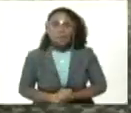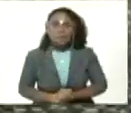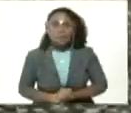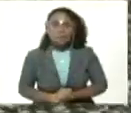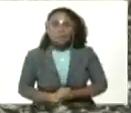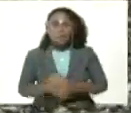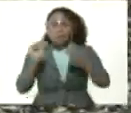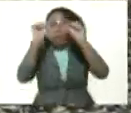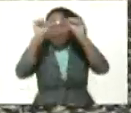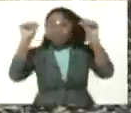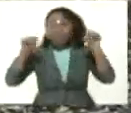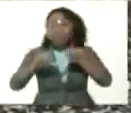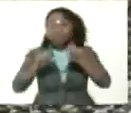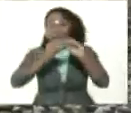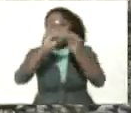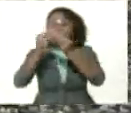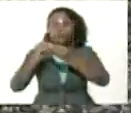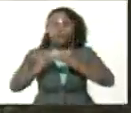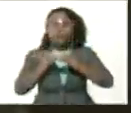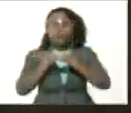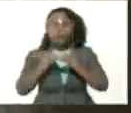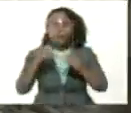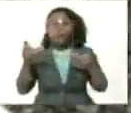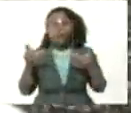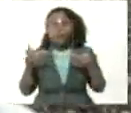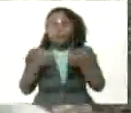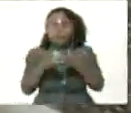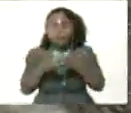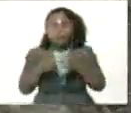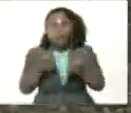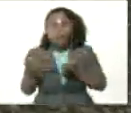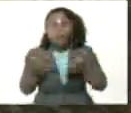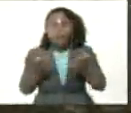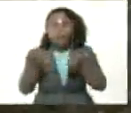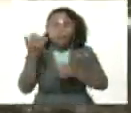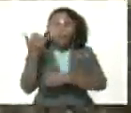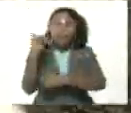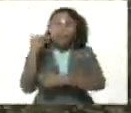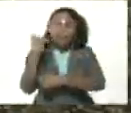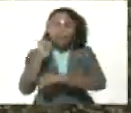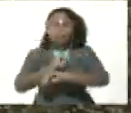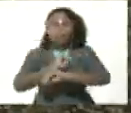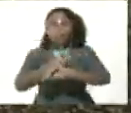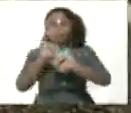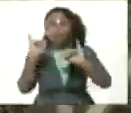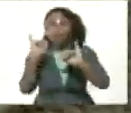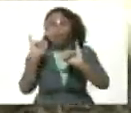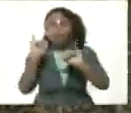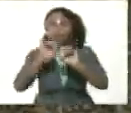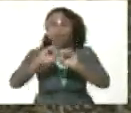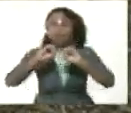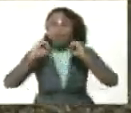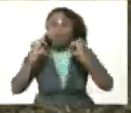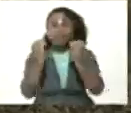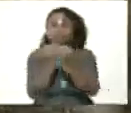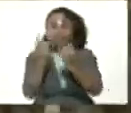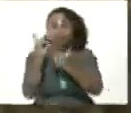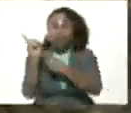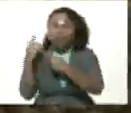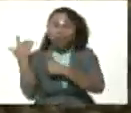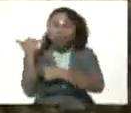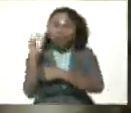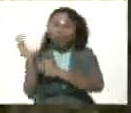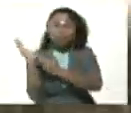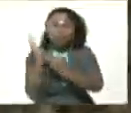el sistema automatizado y un centro de control que tenemos al final de la sala, traemos el café